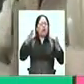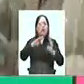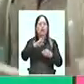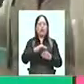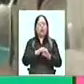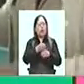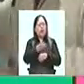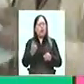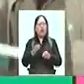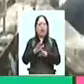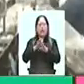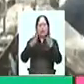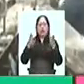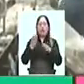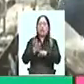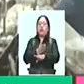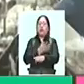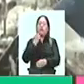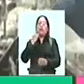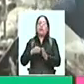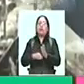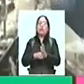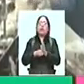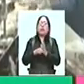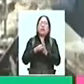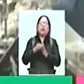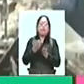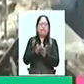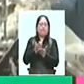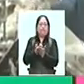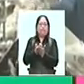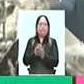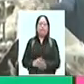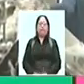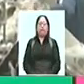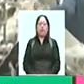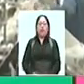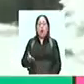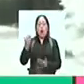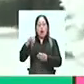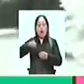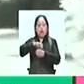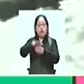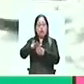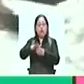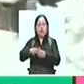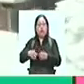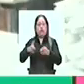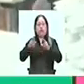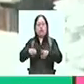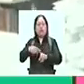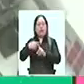una recuperación. Ahora esperemos que este segundo brote o el rebrote de la pandemia, como se está diciendo, que